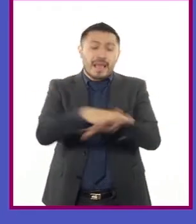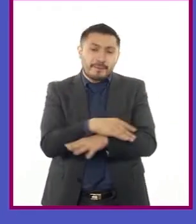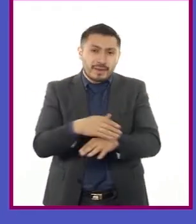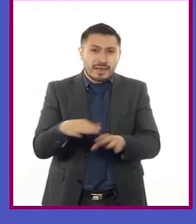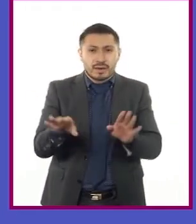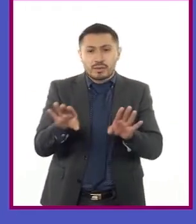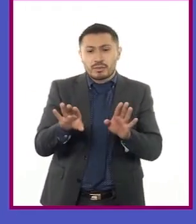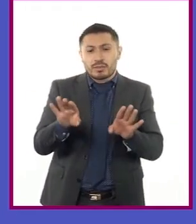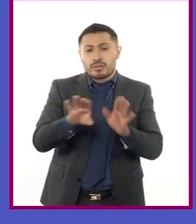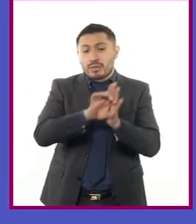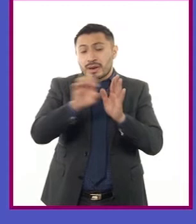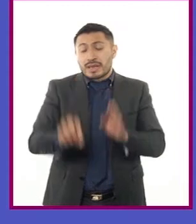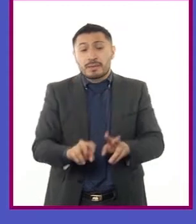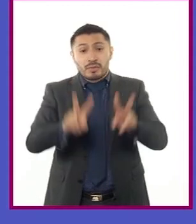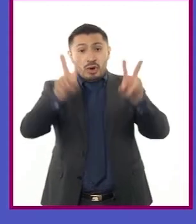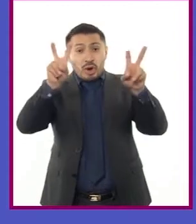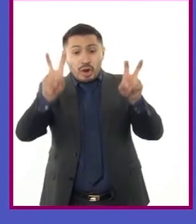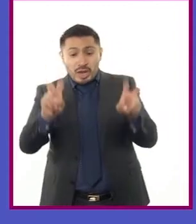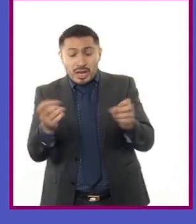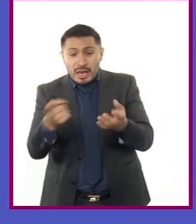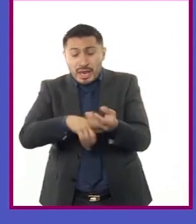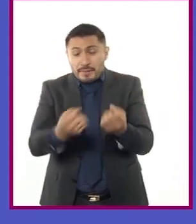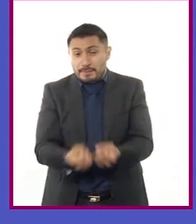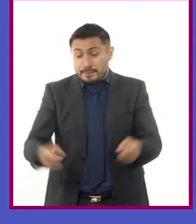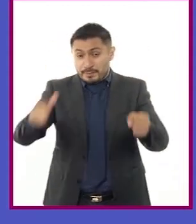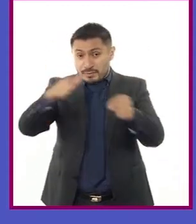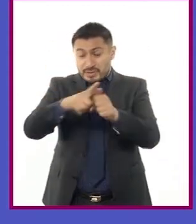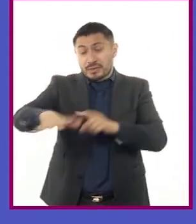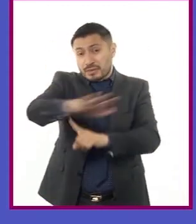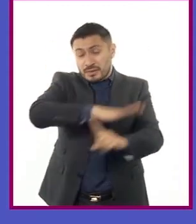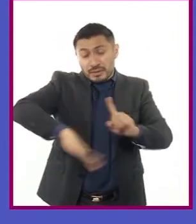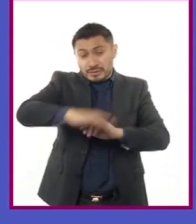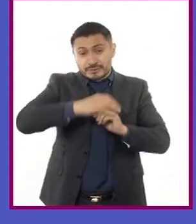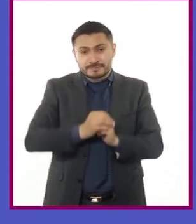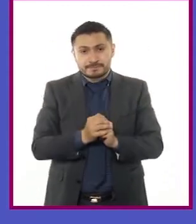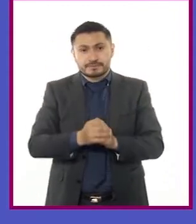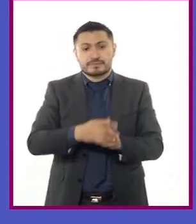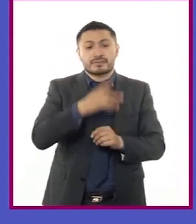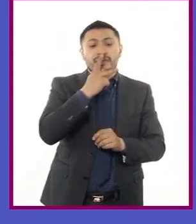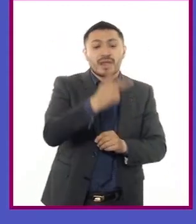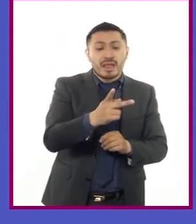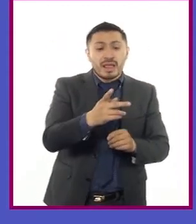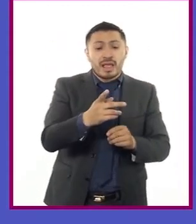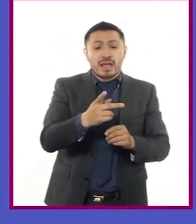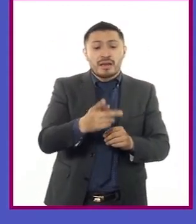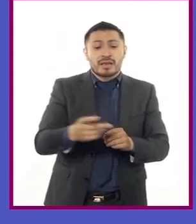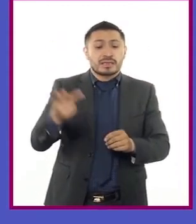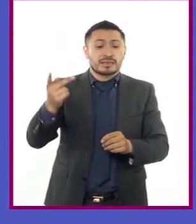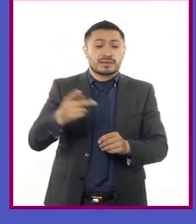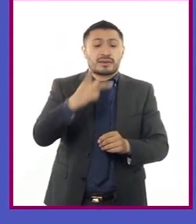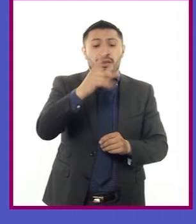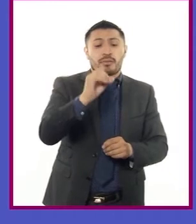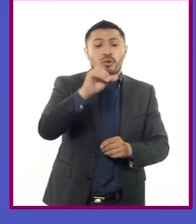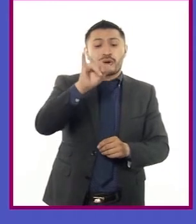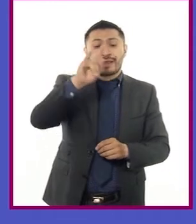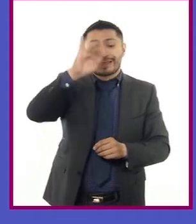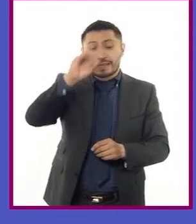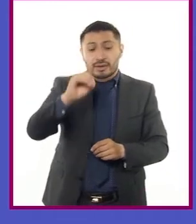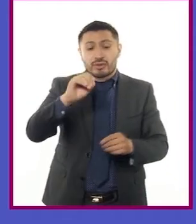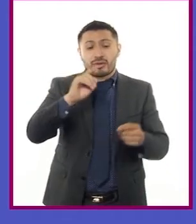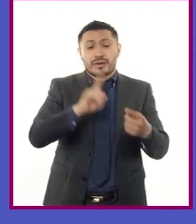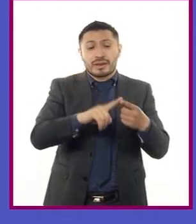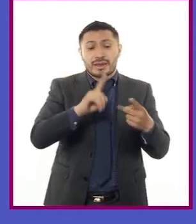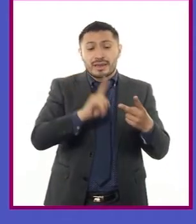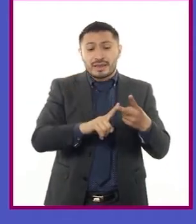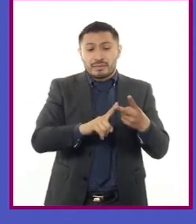asuntos de la sociedad. Las palabras político y sus derivadas son esdrújulas y las palabras esdrújulas llevan